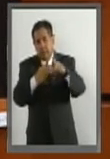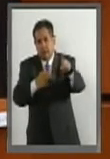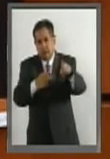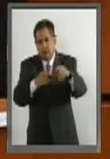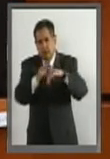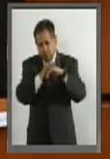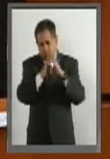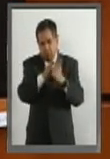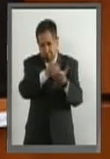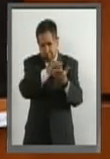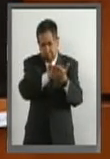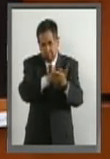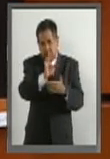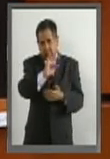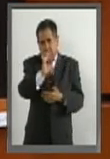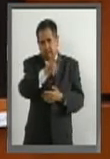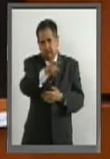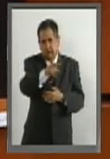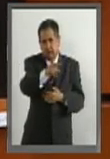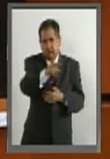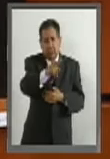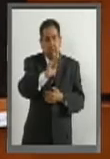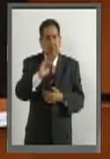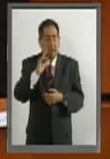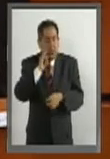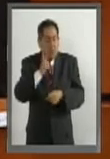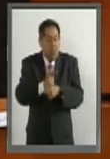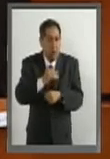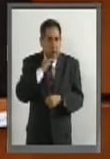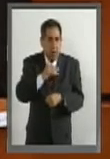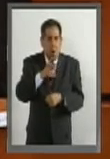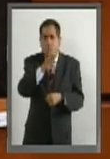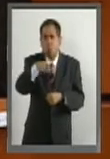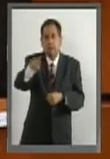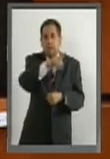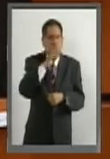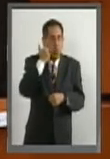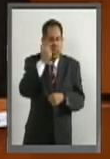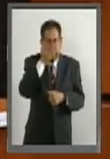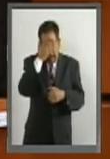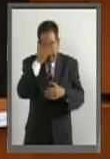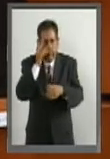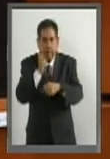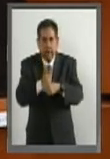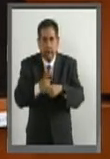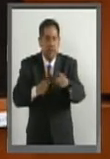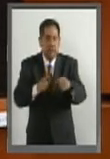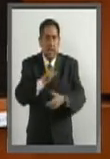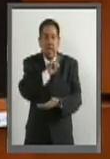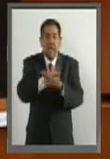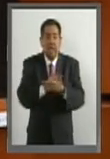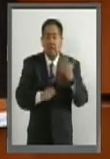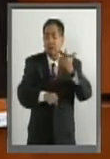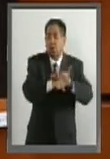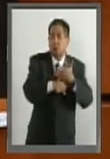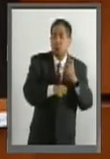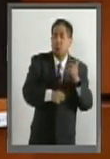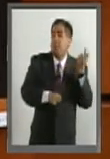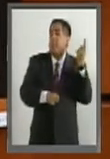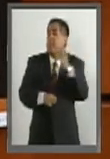usted en cuenta, porque a lo mejor no se dan cuenta o no quieren darse cuenta. Esa ley es una imposición de los Estados Unidos